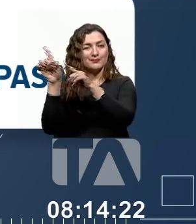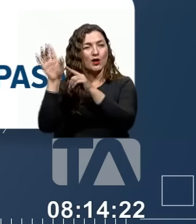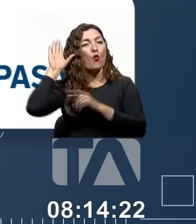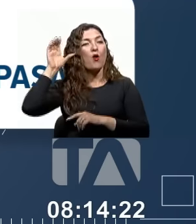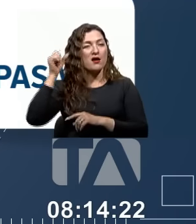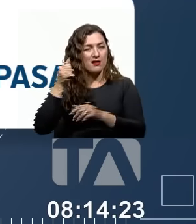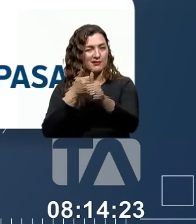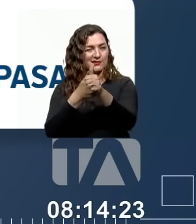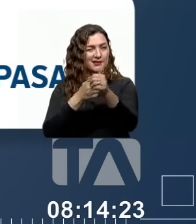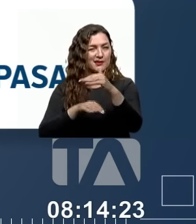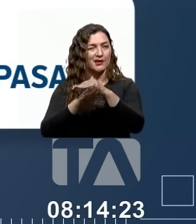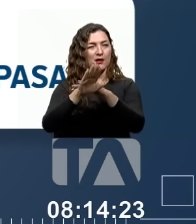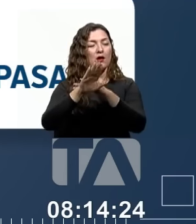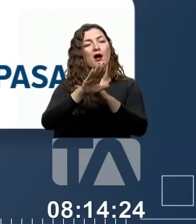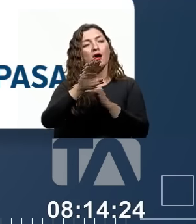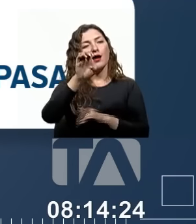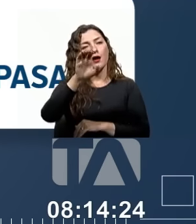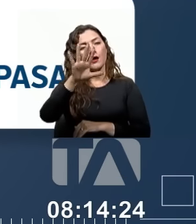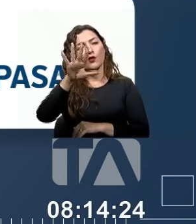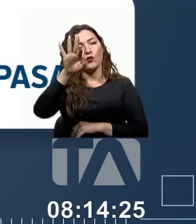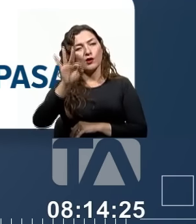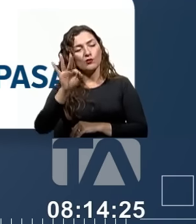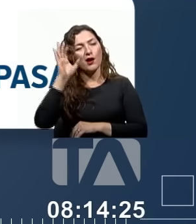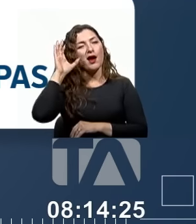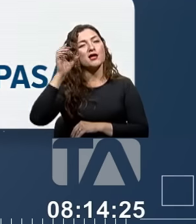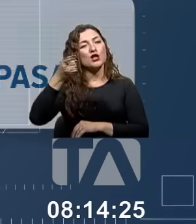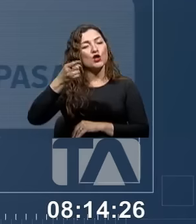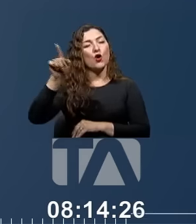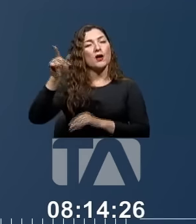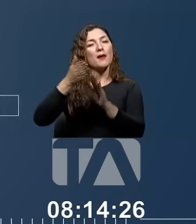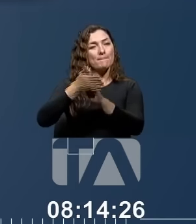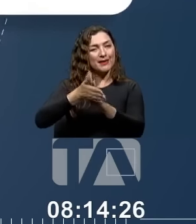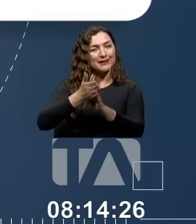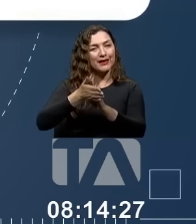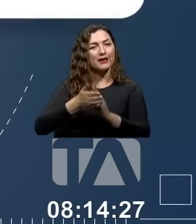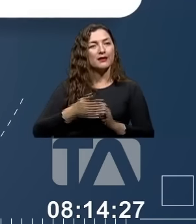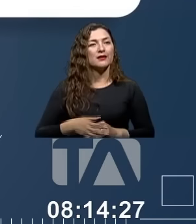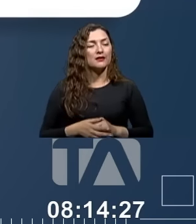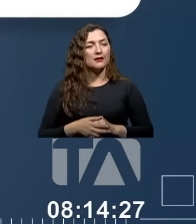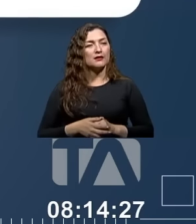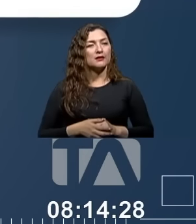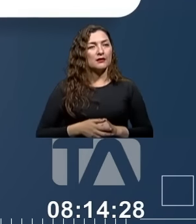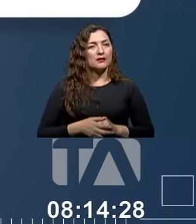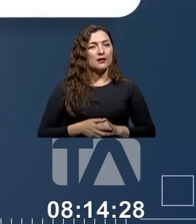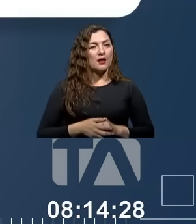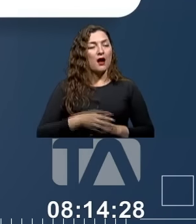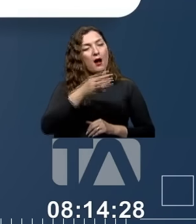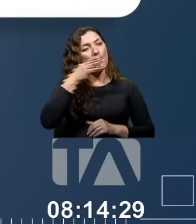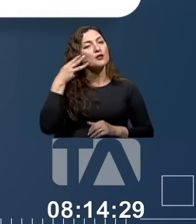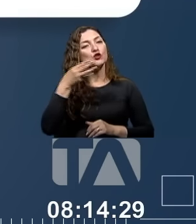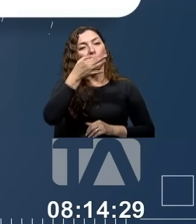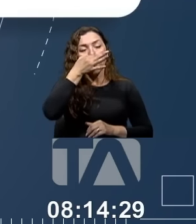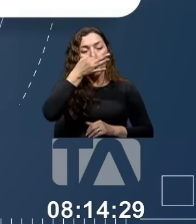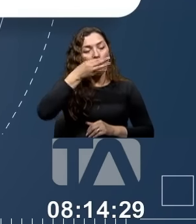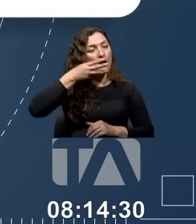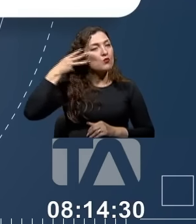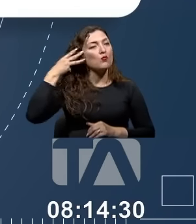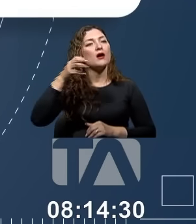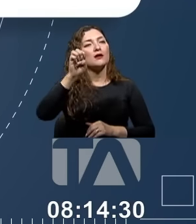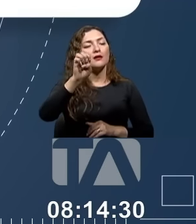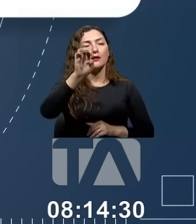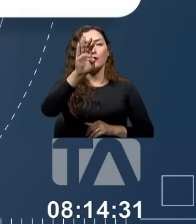Ni tampoco en la vía E59 que corresponde a Cuenca, Girón, Pasaje. Eso mientras que en la región amazónica, vía